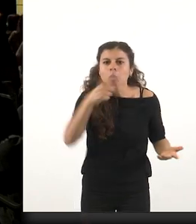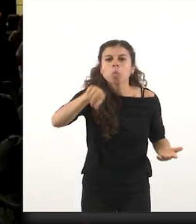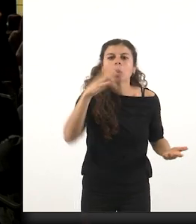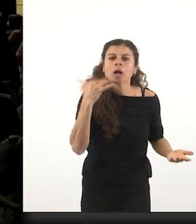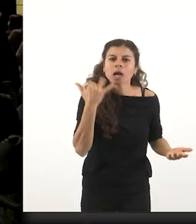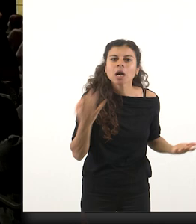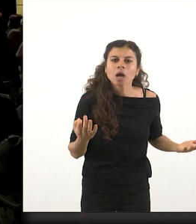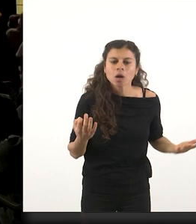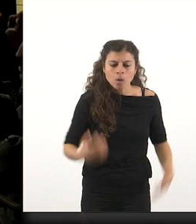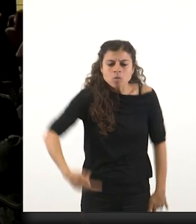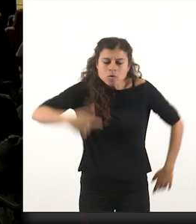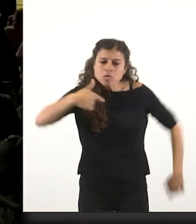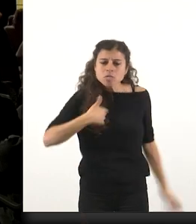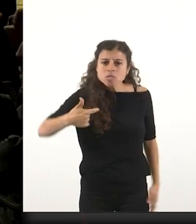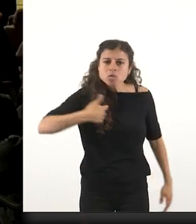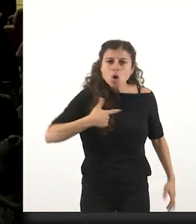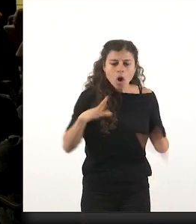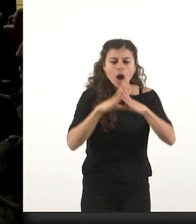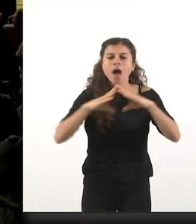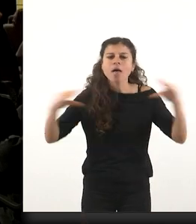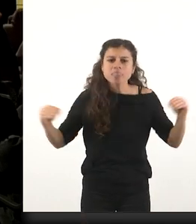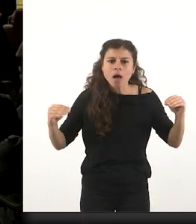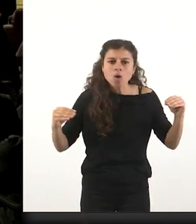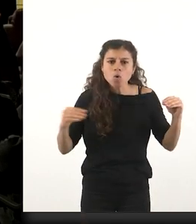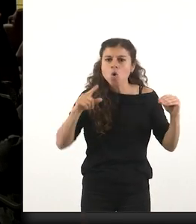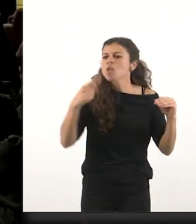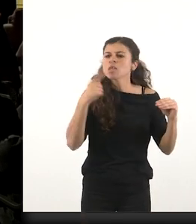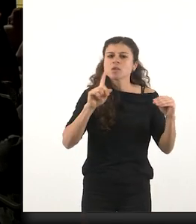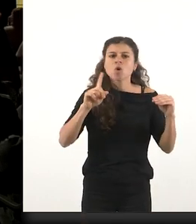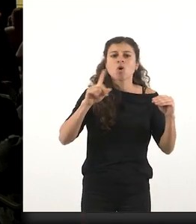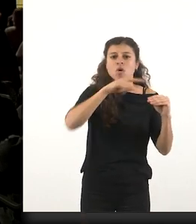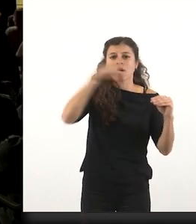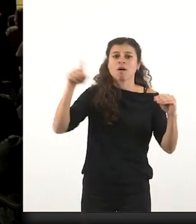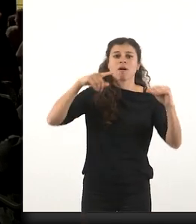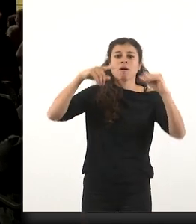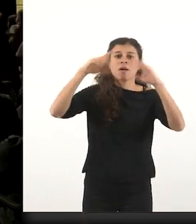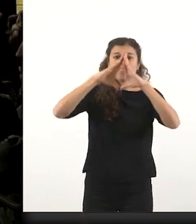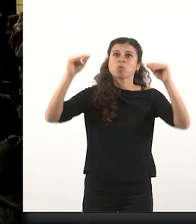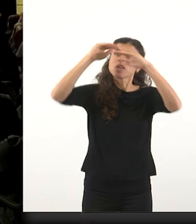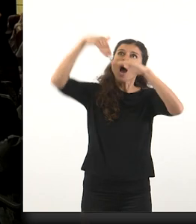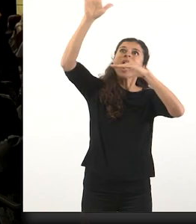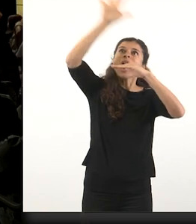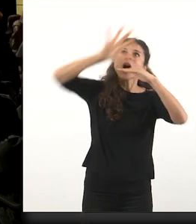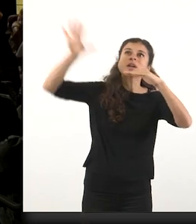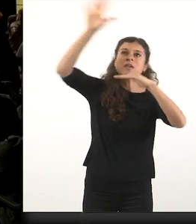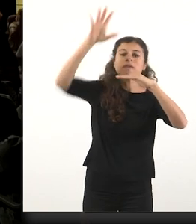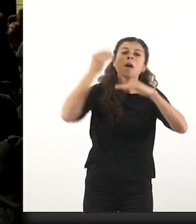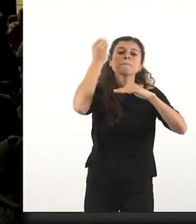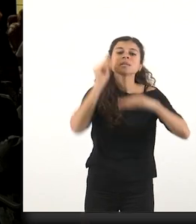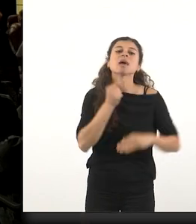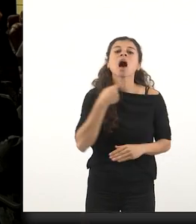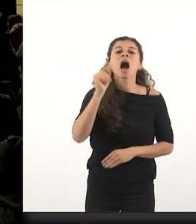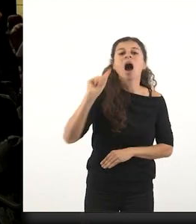dicen eso, a mí no me consideran andaluz. El acento que más le gusta de Peñaperros para arriba y que consideran que es andaluz de verdad, ¿sabéis cuál es? El